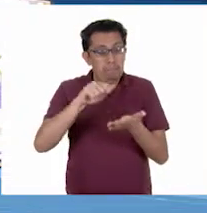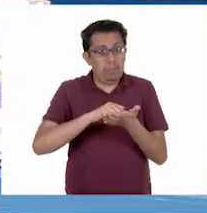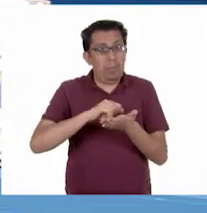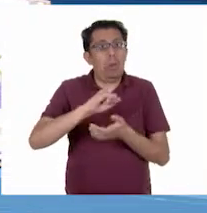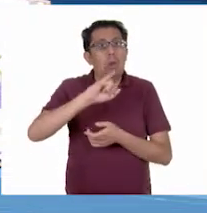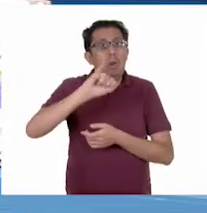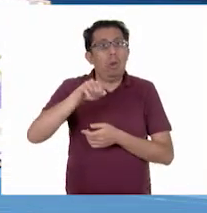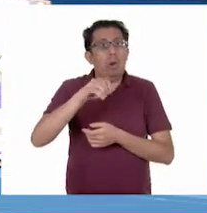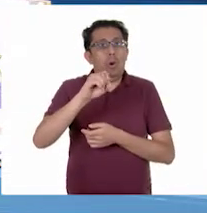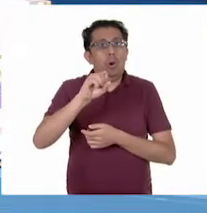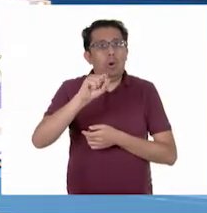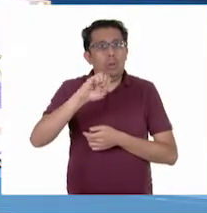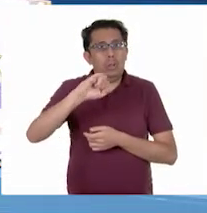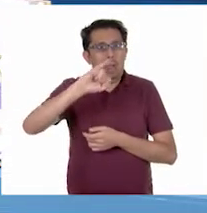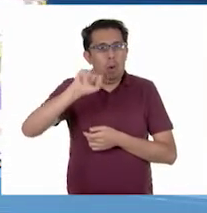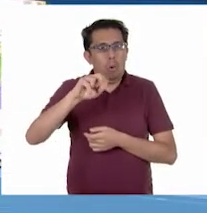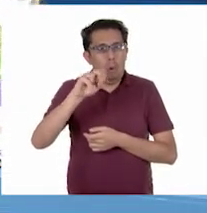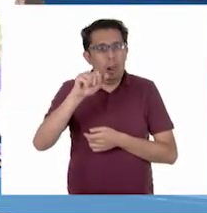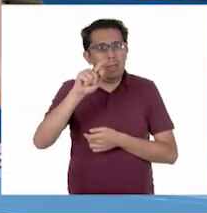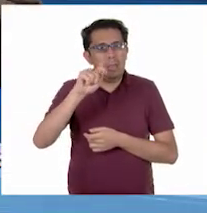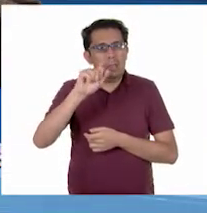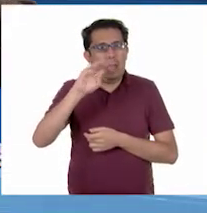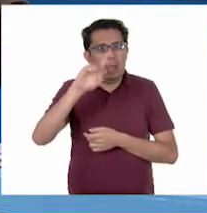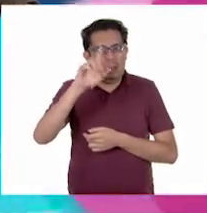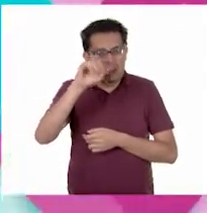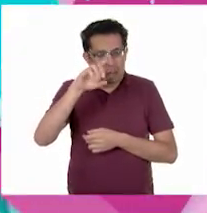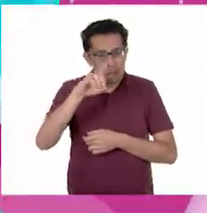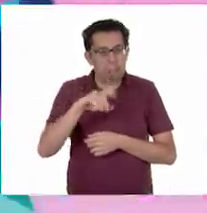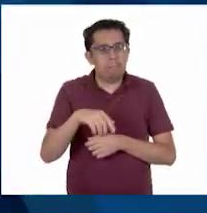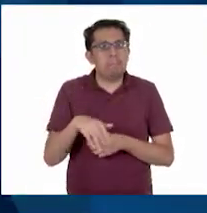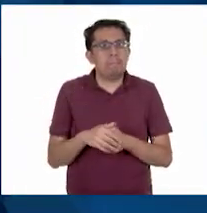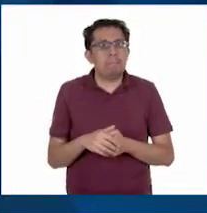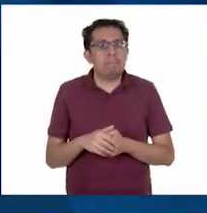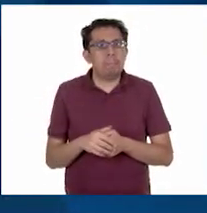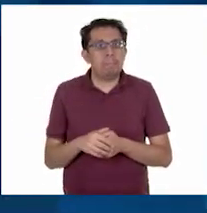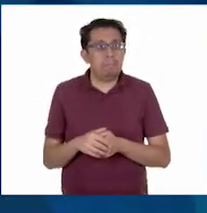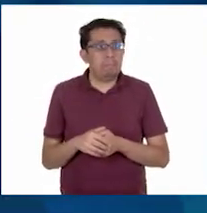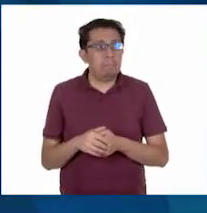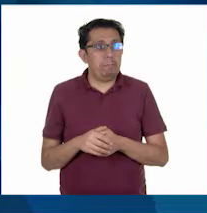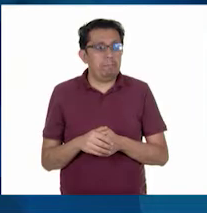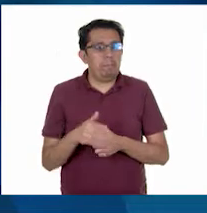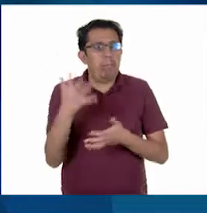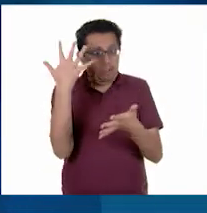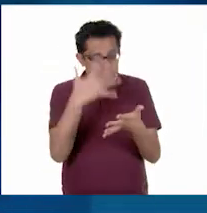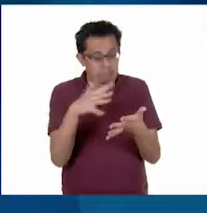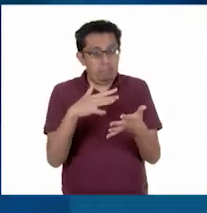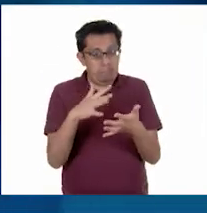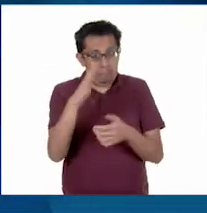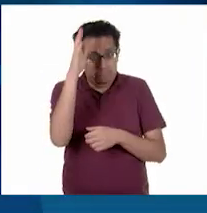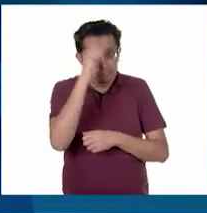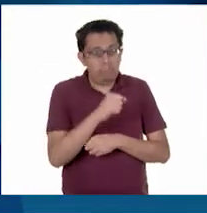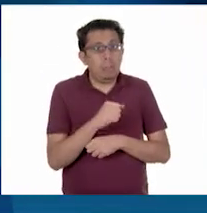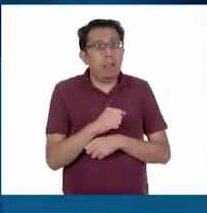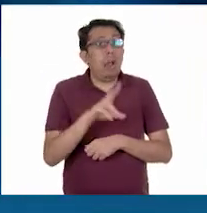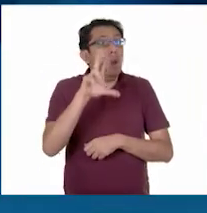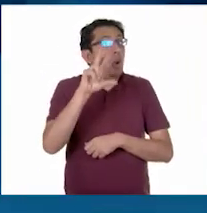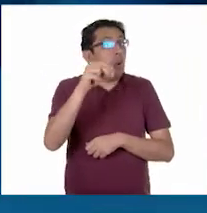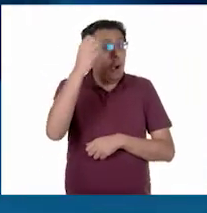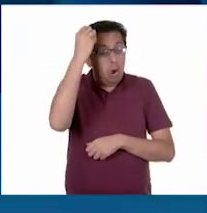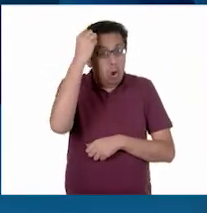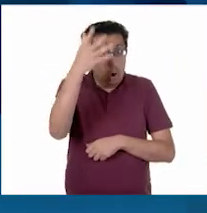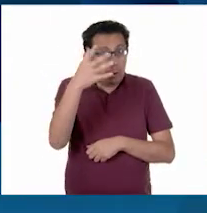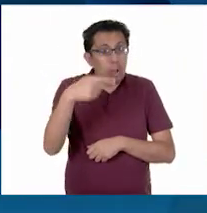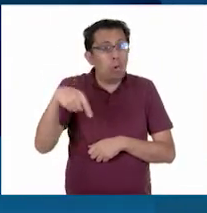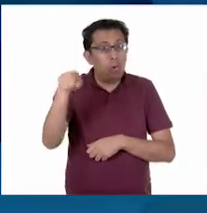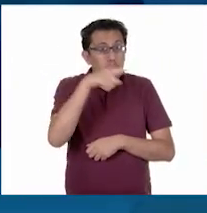Juan Tablada. Perfectamente. Vamos a darles lectura, ¿les parece? Muy bien. Es importante que no deben olvidar al